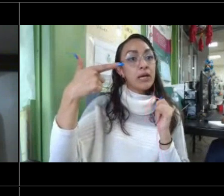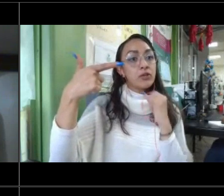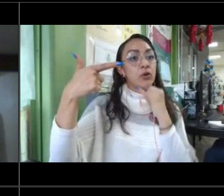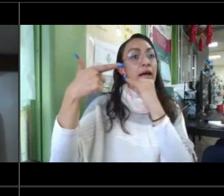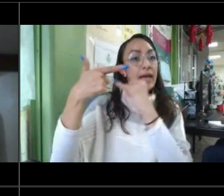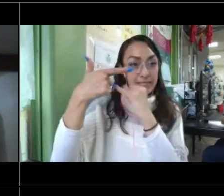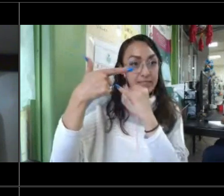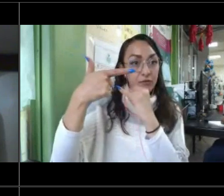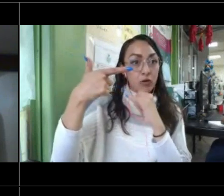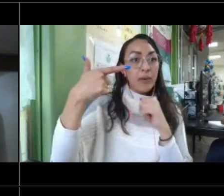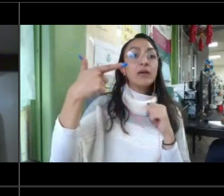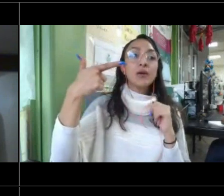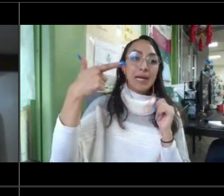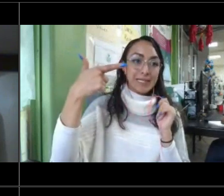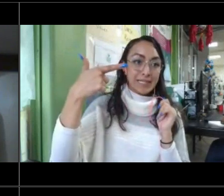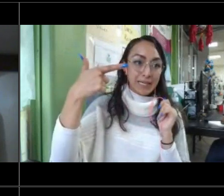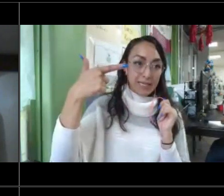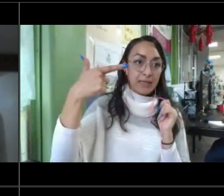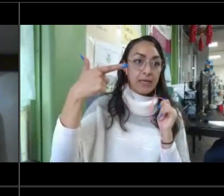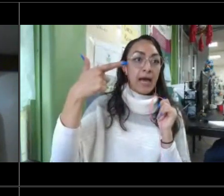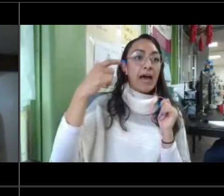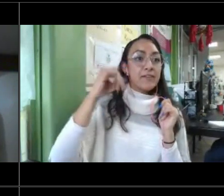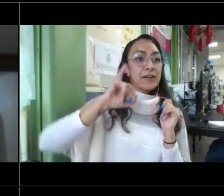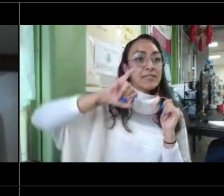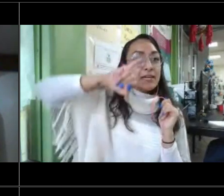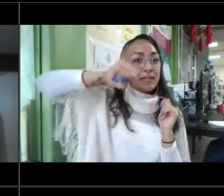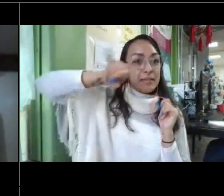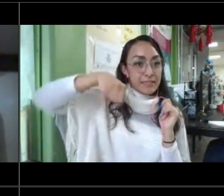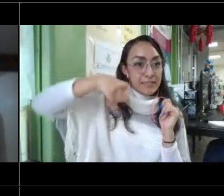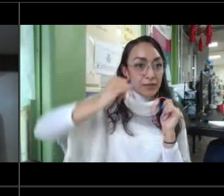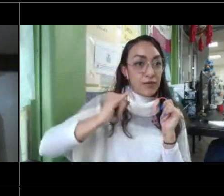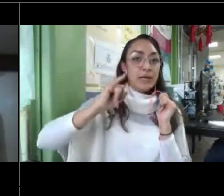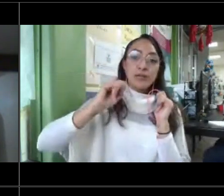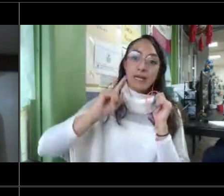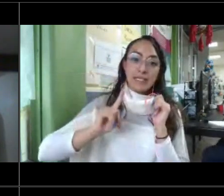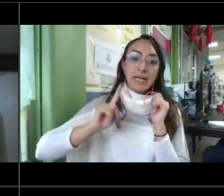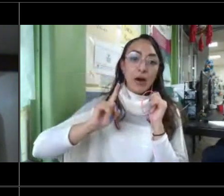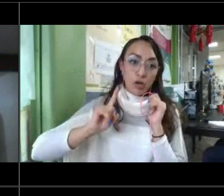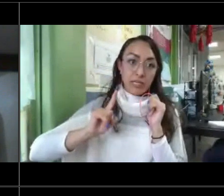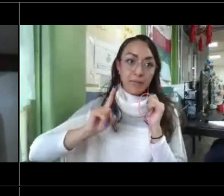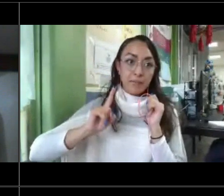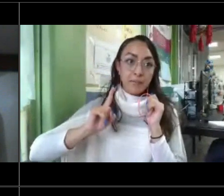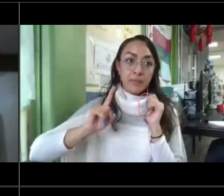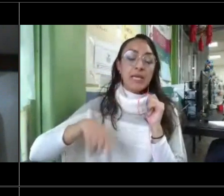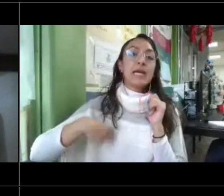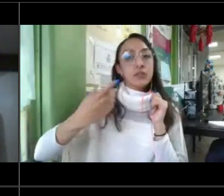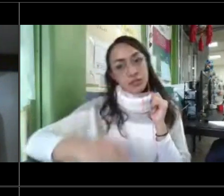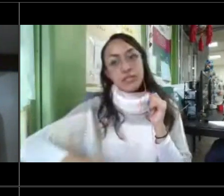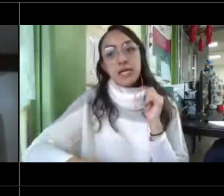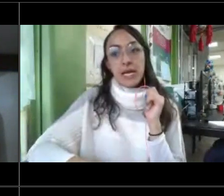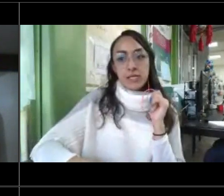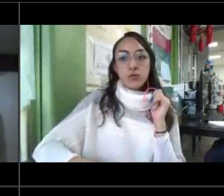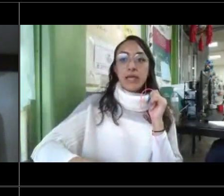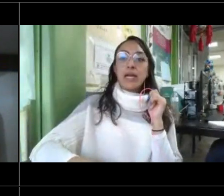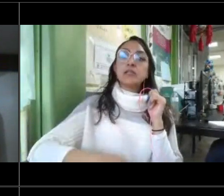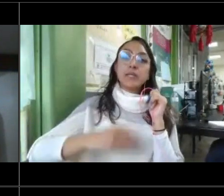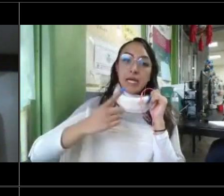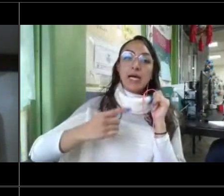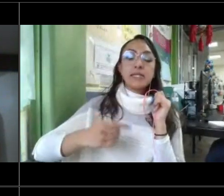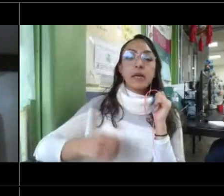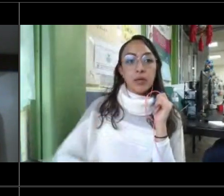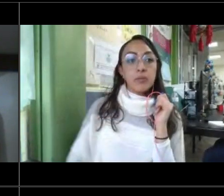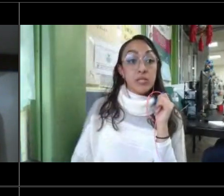van vinculando esta forma con la letra G, a diferencia de esta forma con la letra J. Entonces, esa es una de